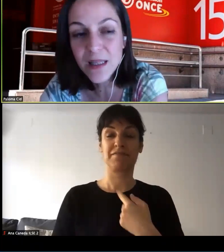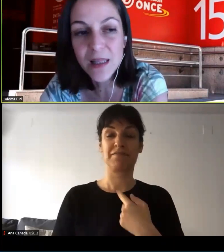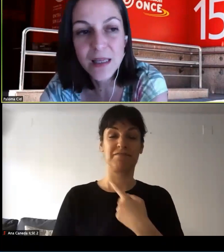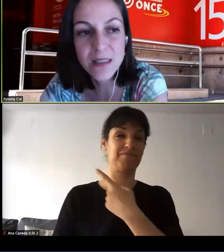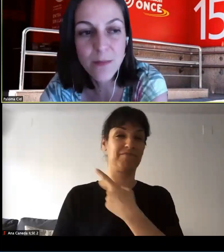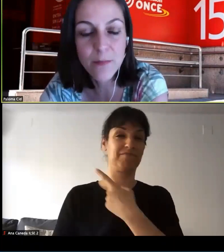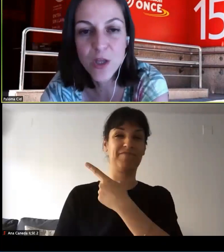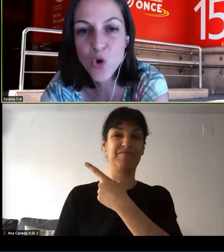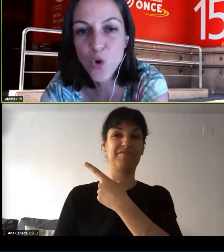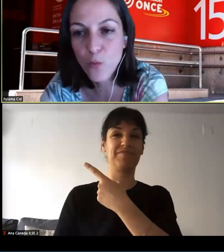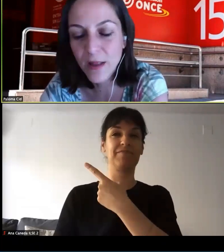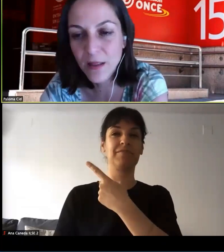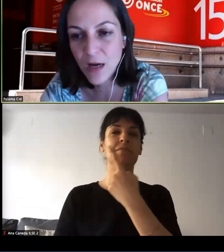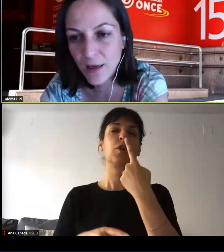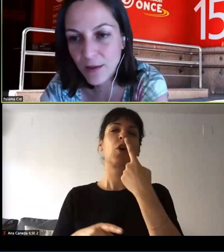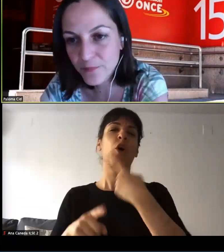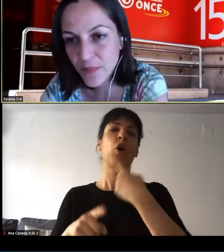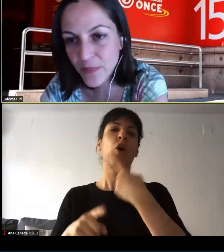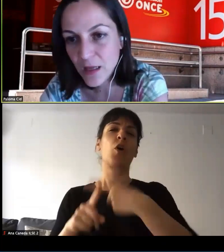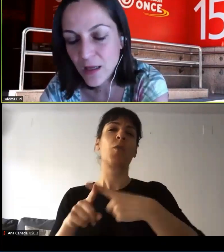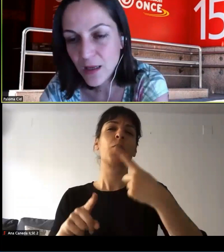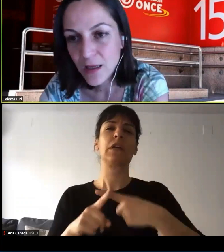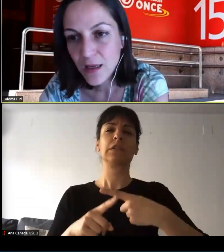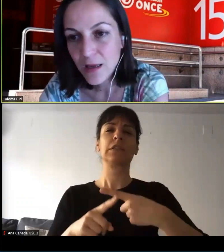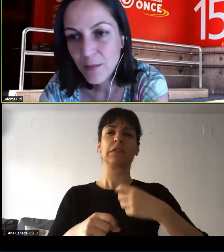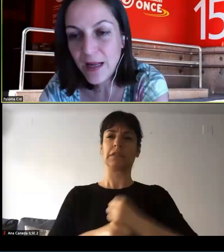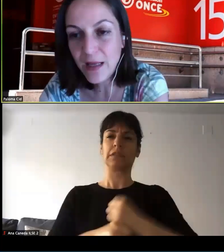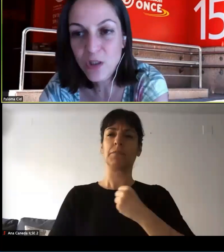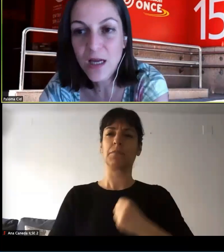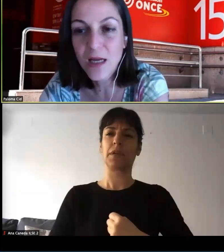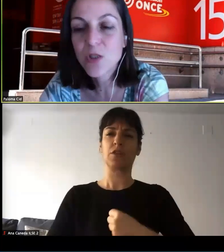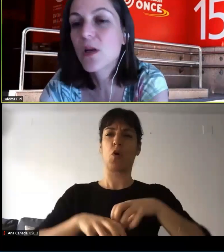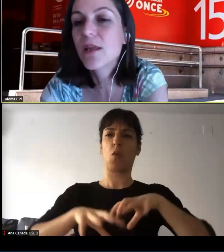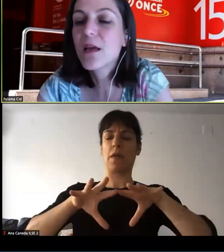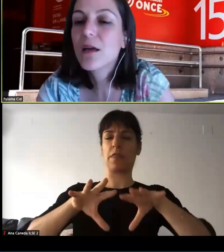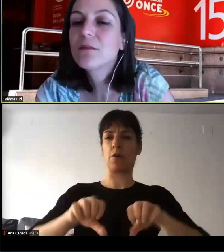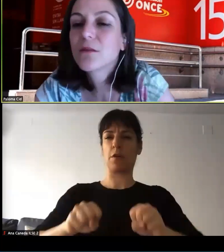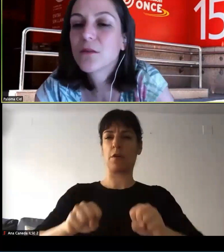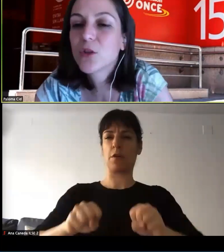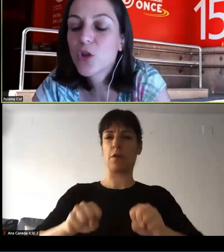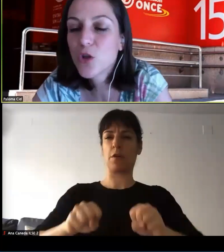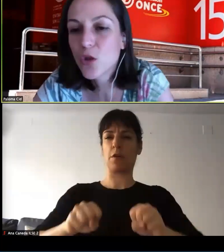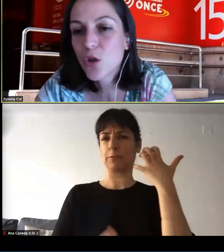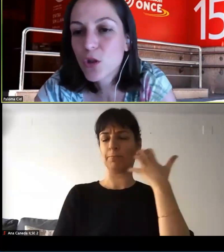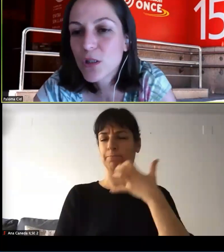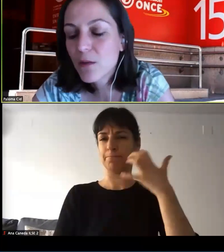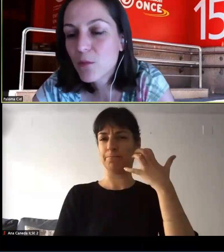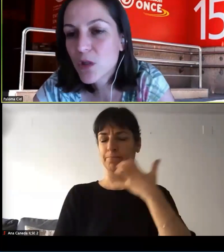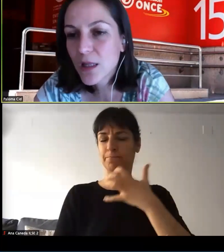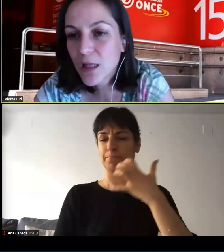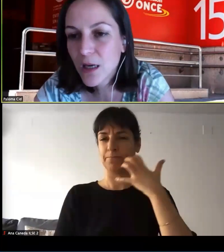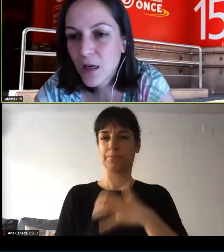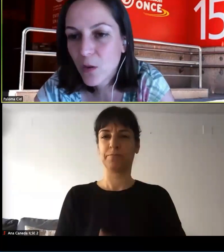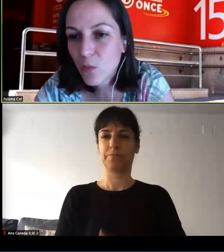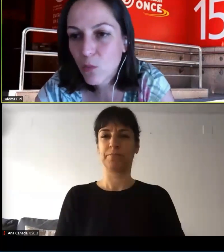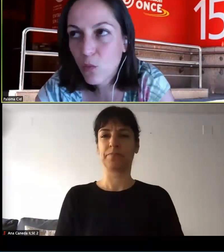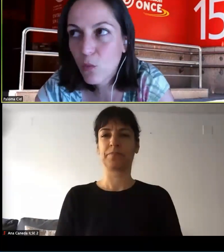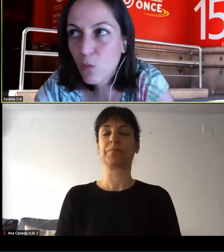componentes del desempeño ocupacional. Para que os hagáis una idea, todos nosotros tenemos que